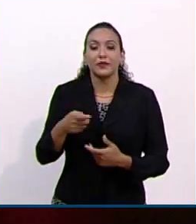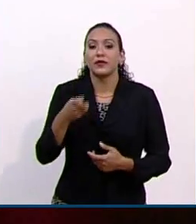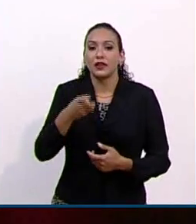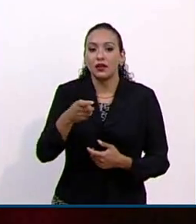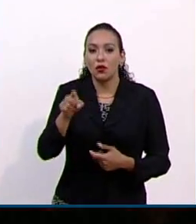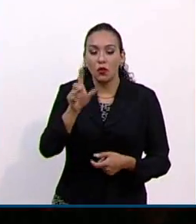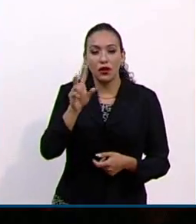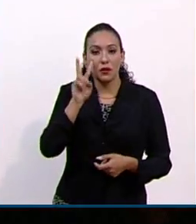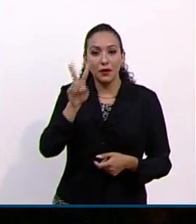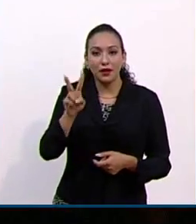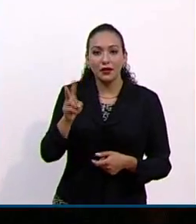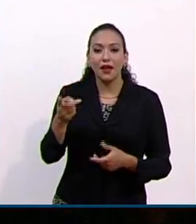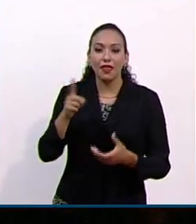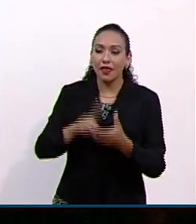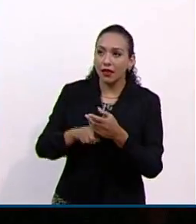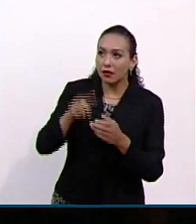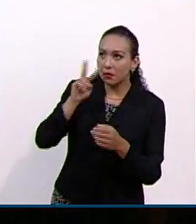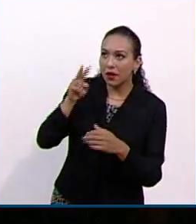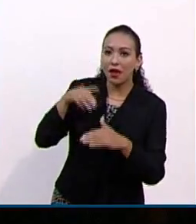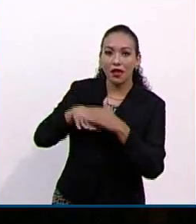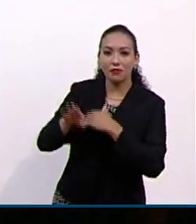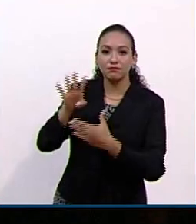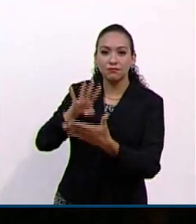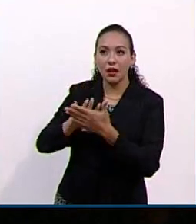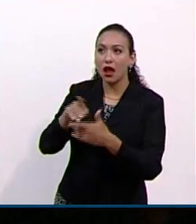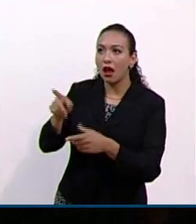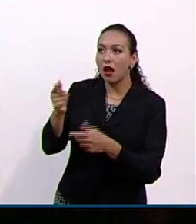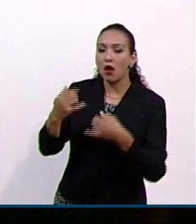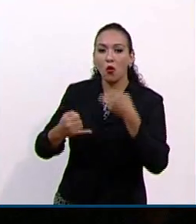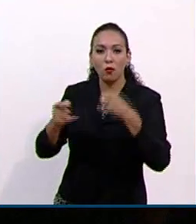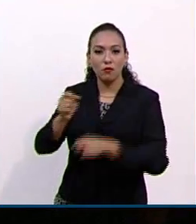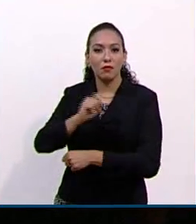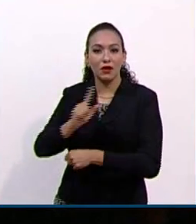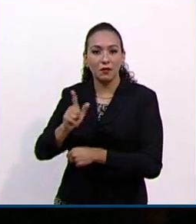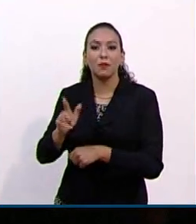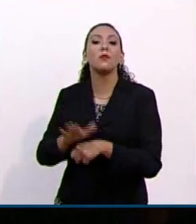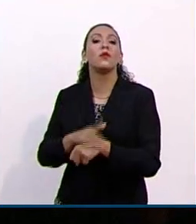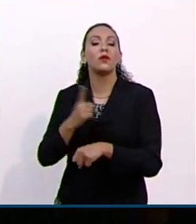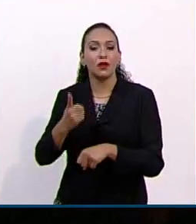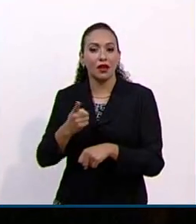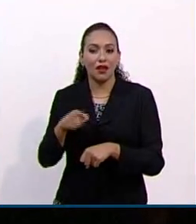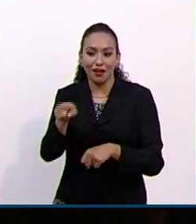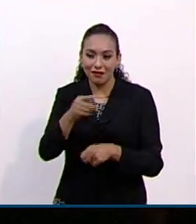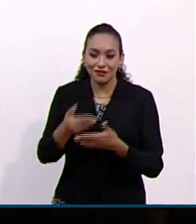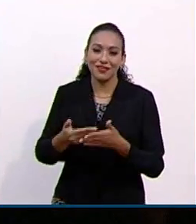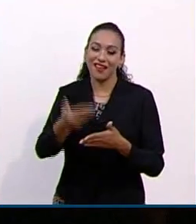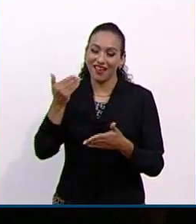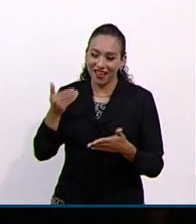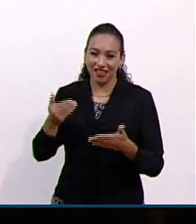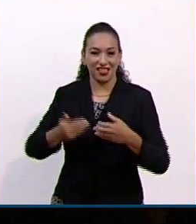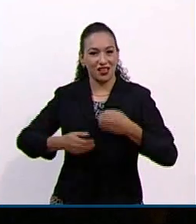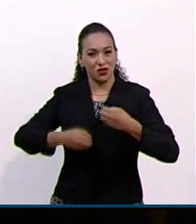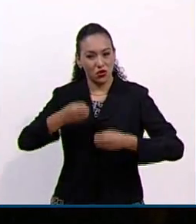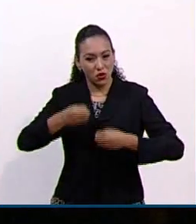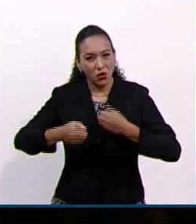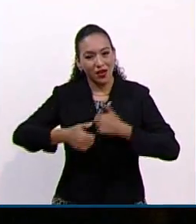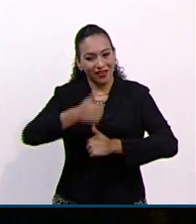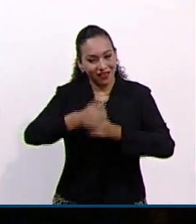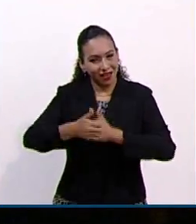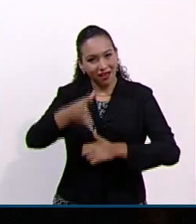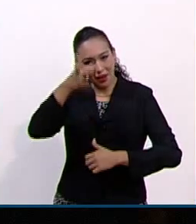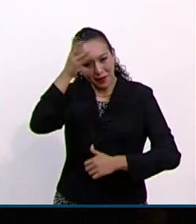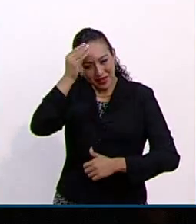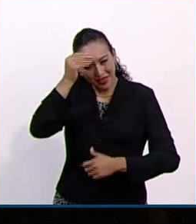los mejores. Creo que es necesario que la sociedad nos conozca como funcionarios, pero que también sepa que el trabajo